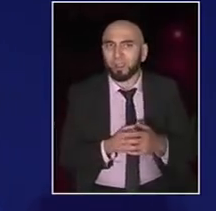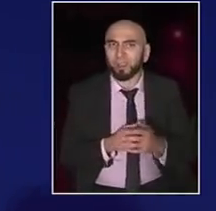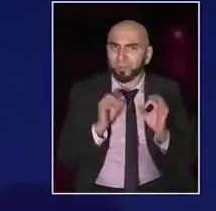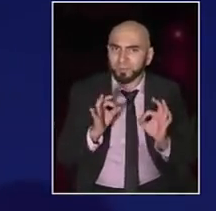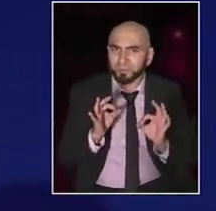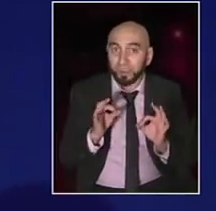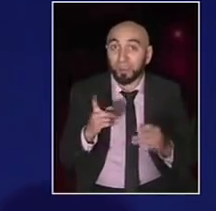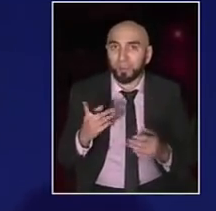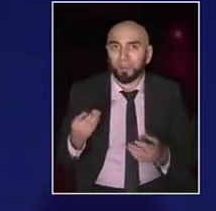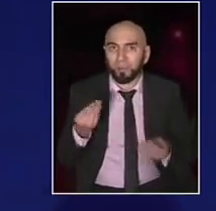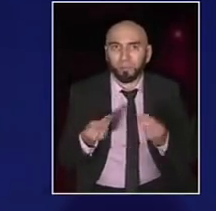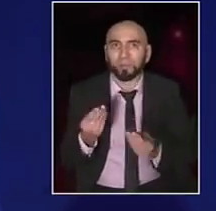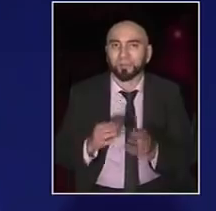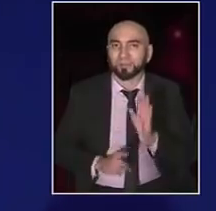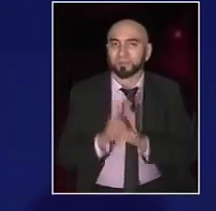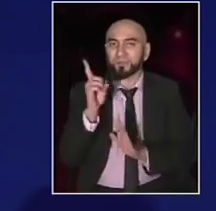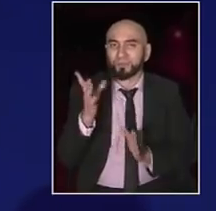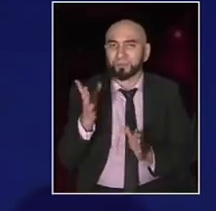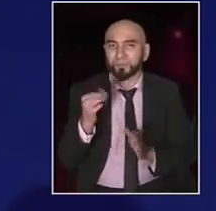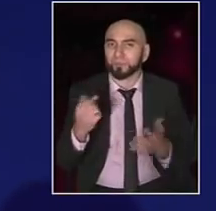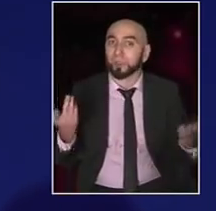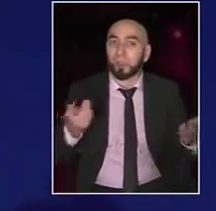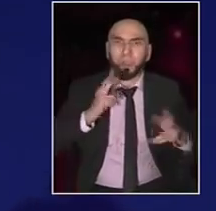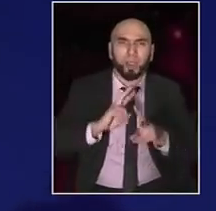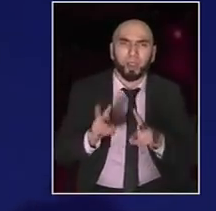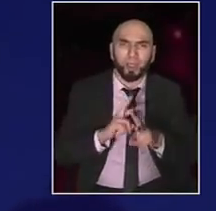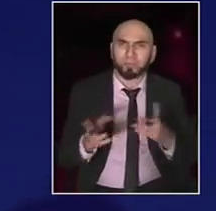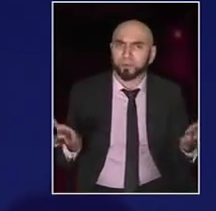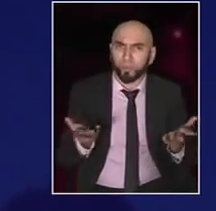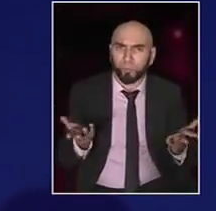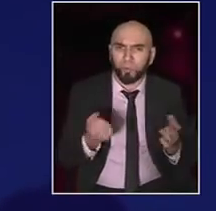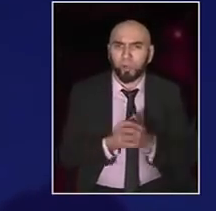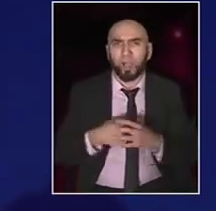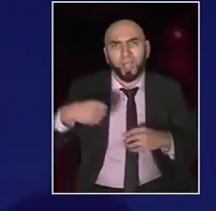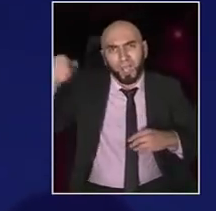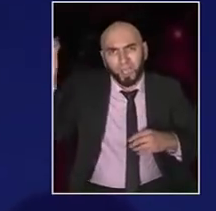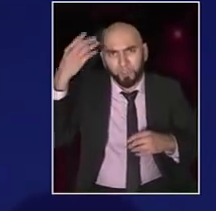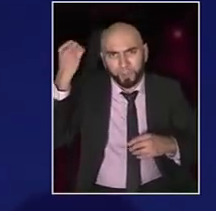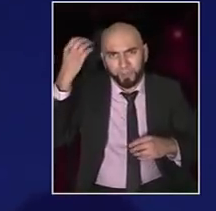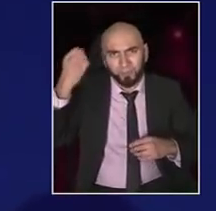desarrollo. Lo debemos hacer aprendiendo de otros momentos de transición,